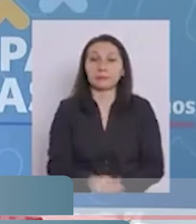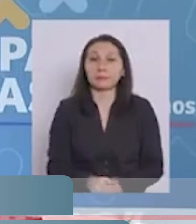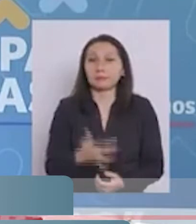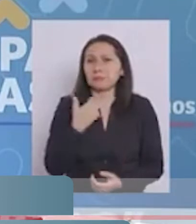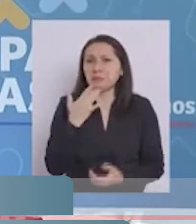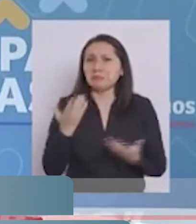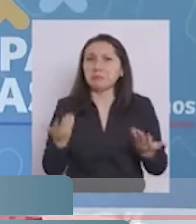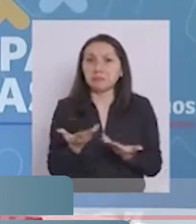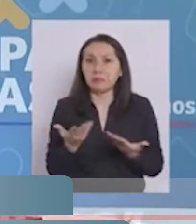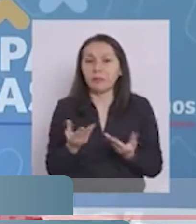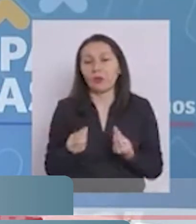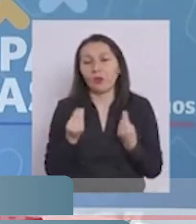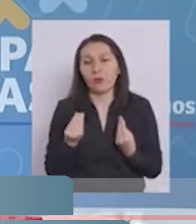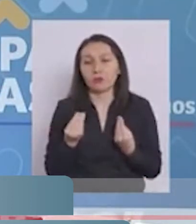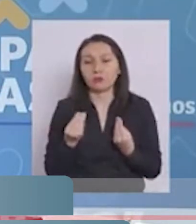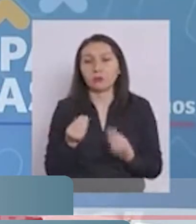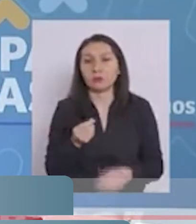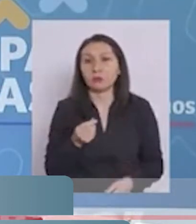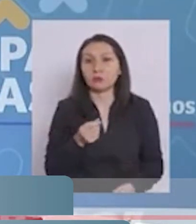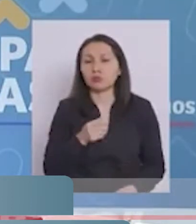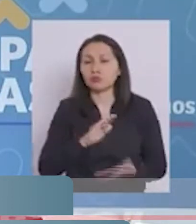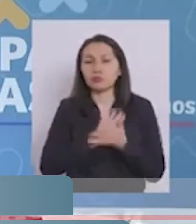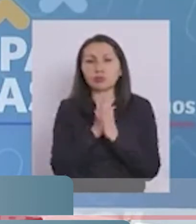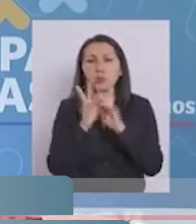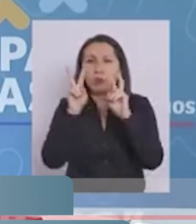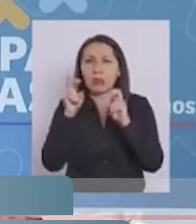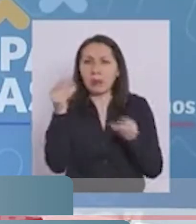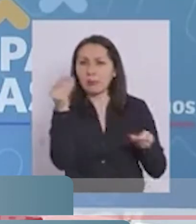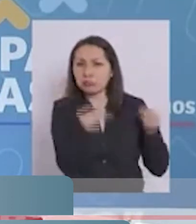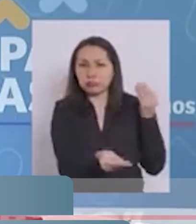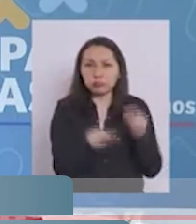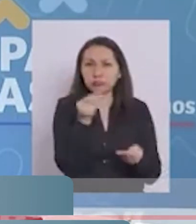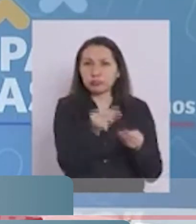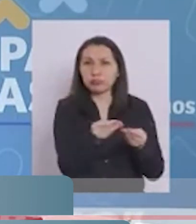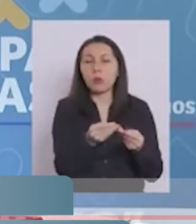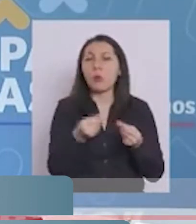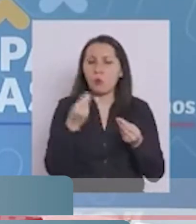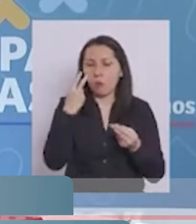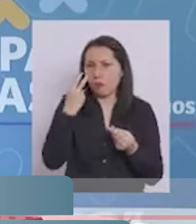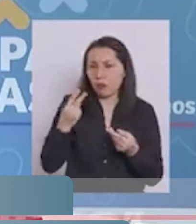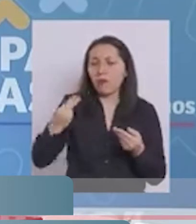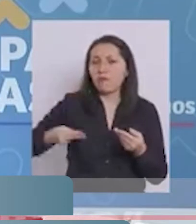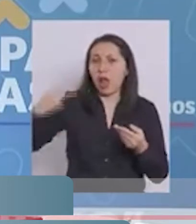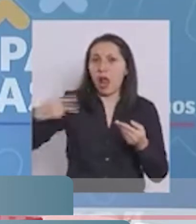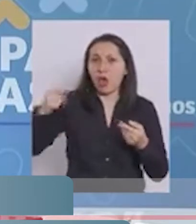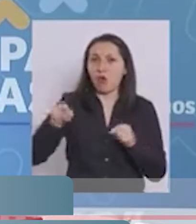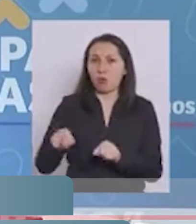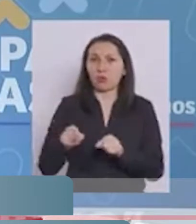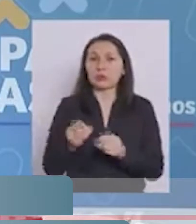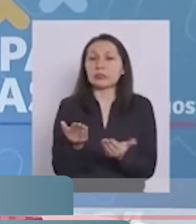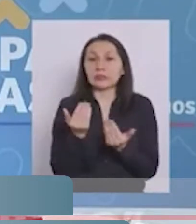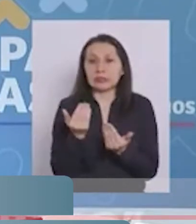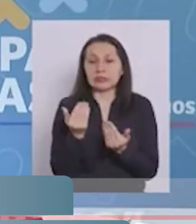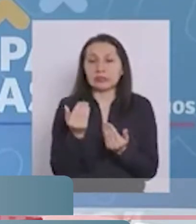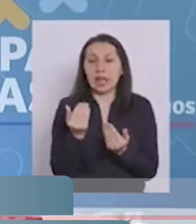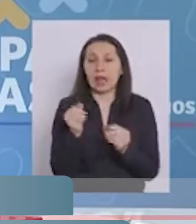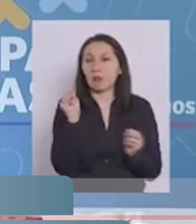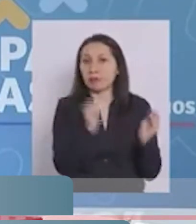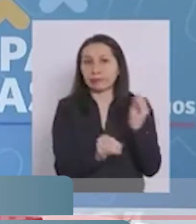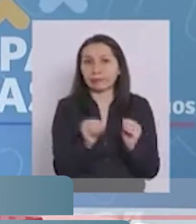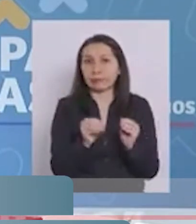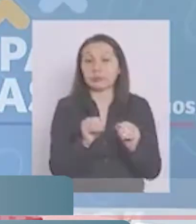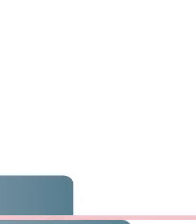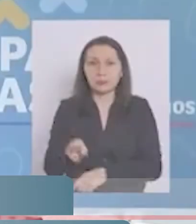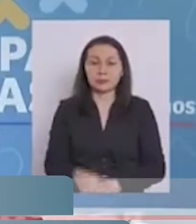19 porque porque obviamente todos los aportes son valorados todos los aportes son